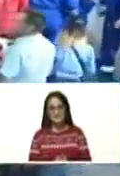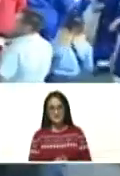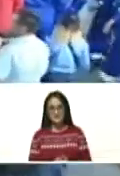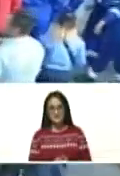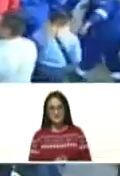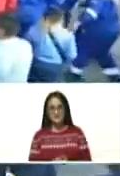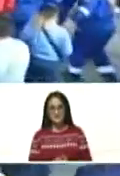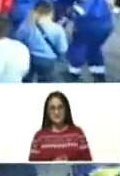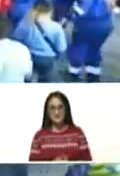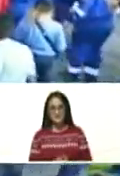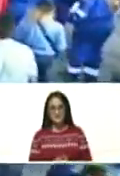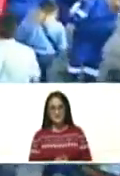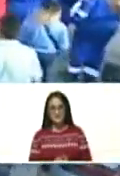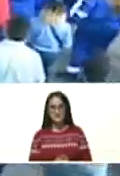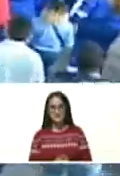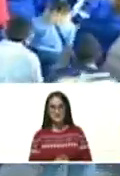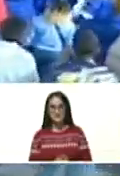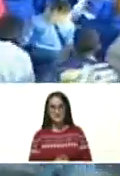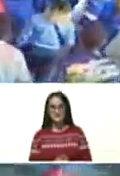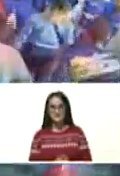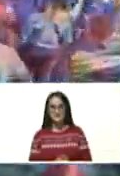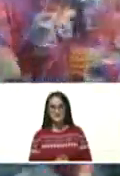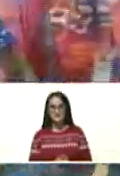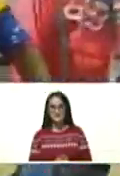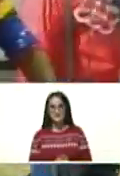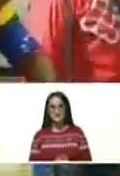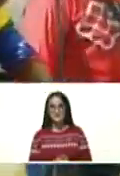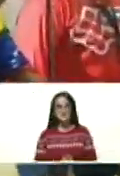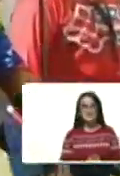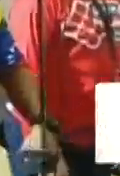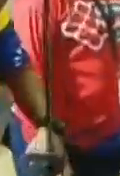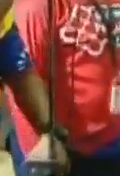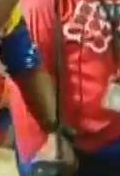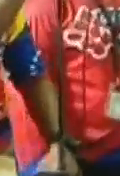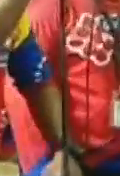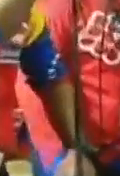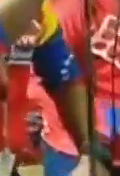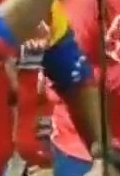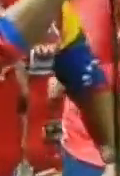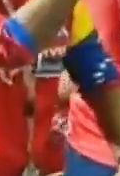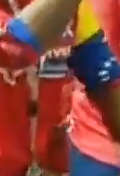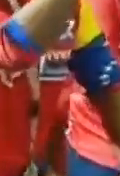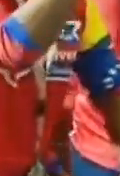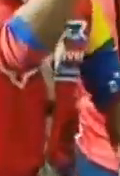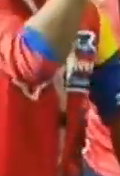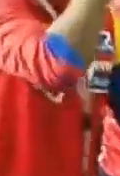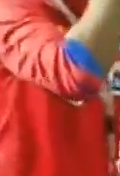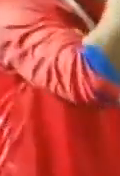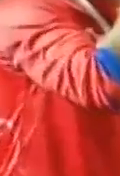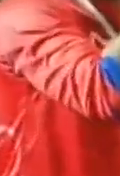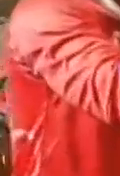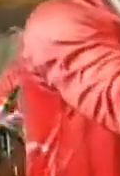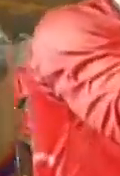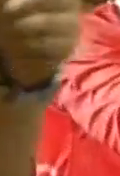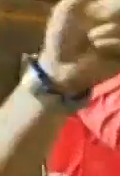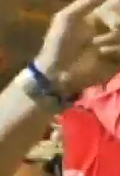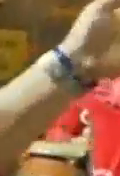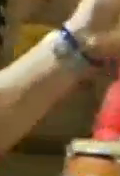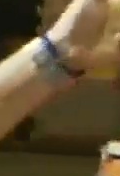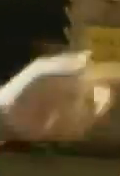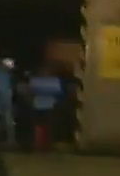Mi corazón es un templo donde una virgen se adora, mi pecho más la tesora si lejos de ella